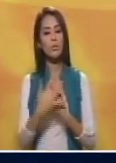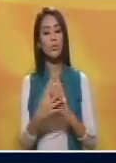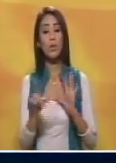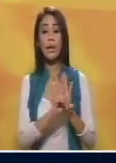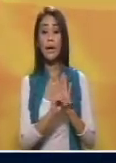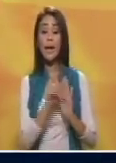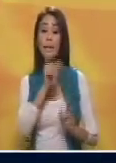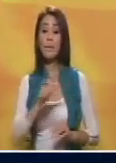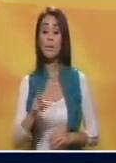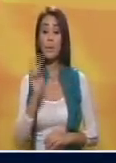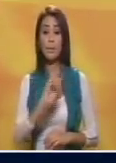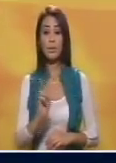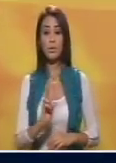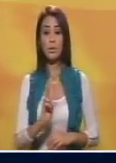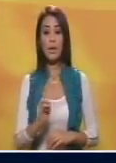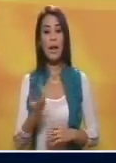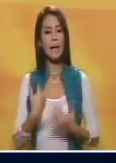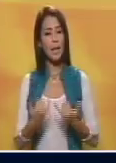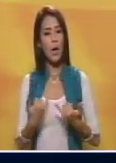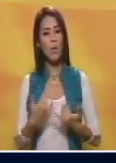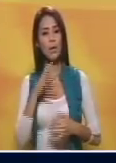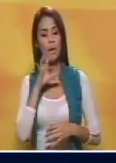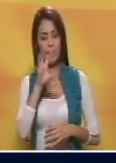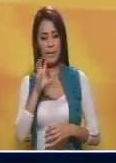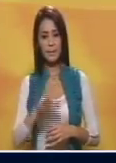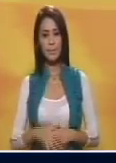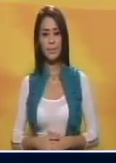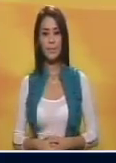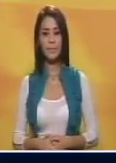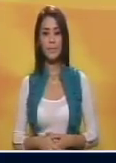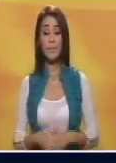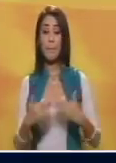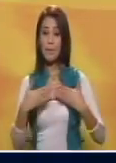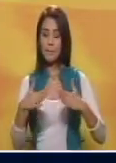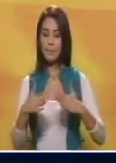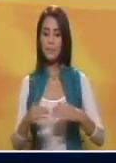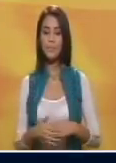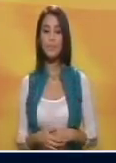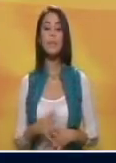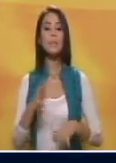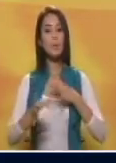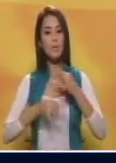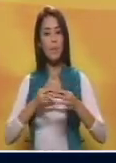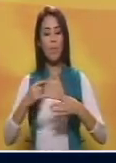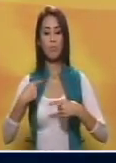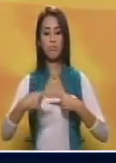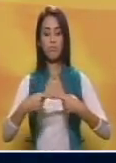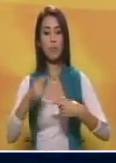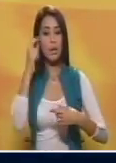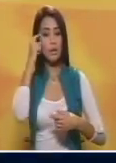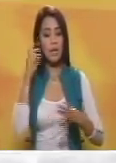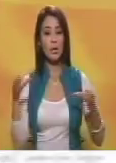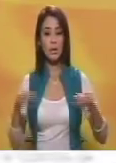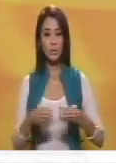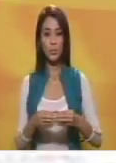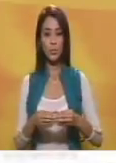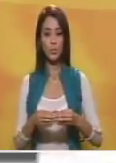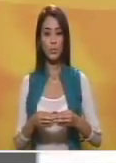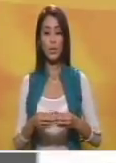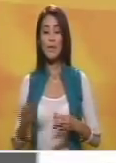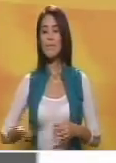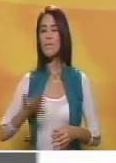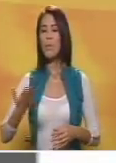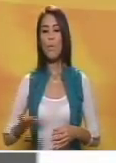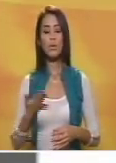los ciudadanos venezolanos que se encuentran en ese país. El parlamentario informó que en los próximos días sostendrá unas reuniones de alto